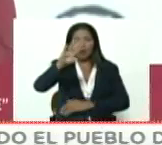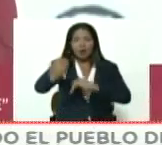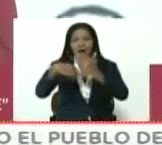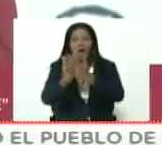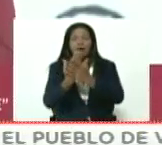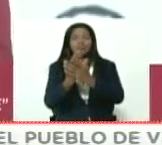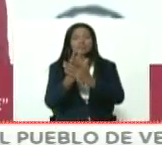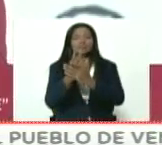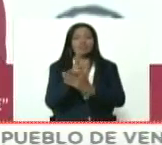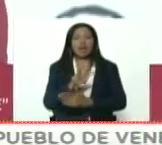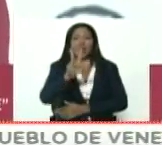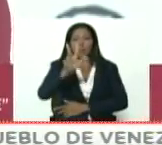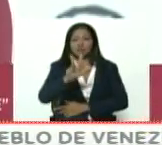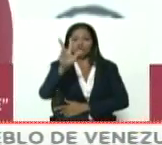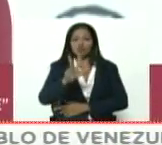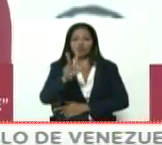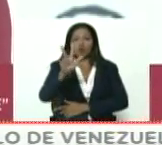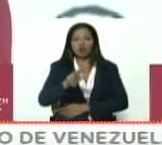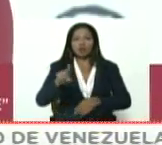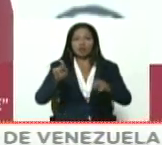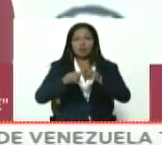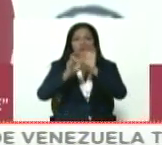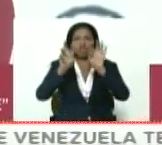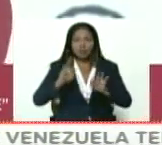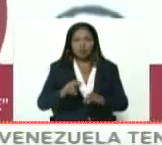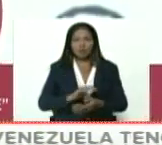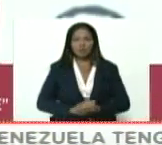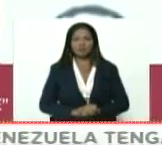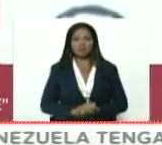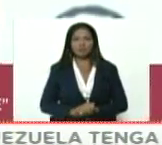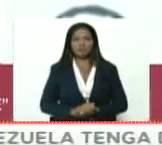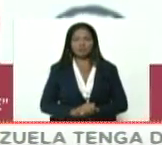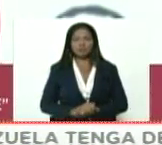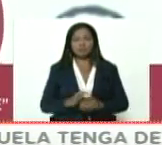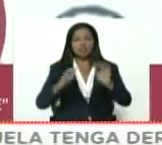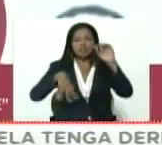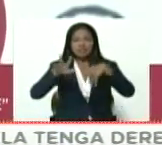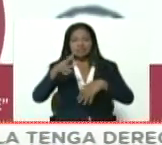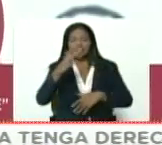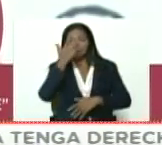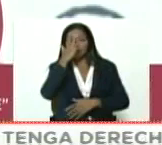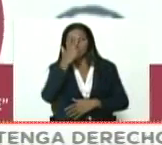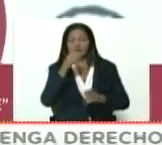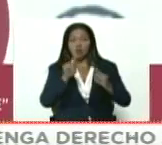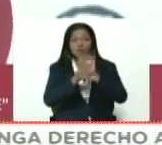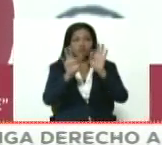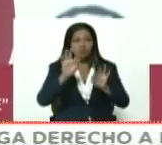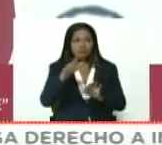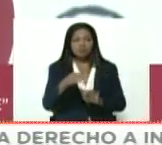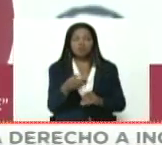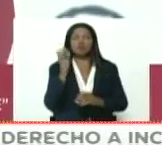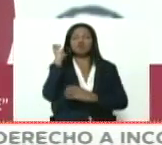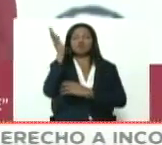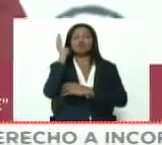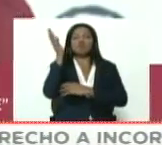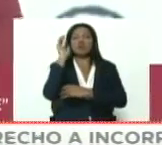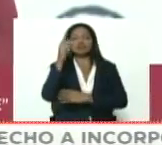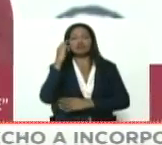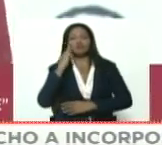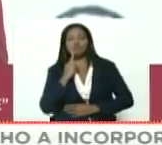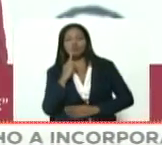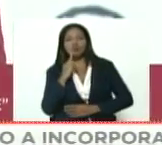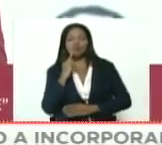victoria. Llegó nuestra juventud en perfecta unión cívico-militar. El 15 de febrero, Congreso de